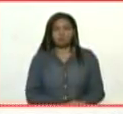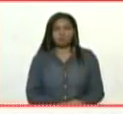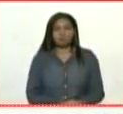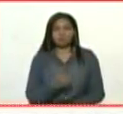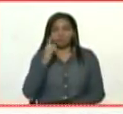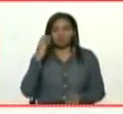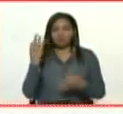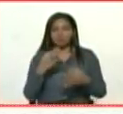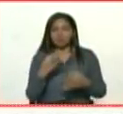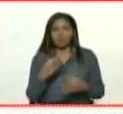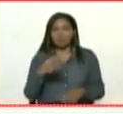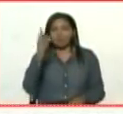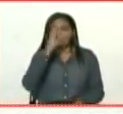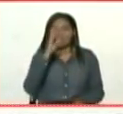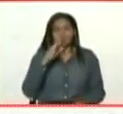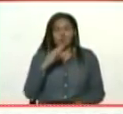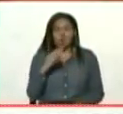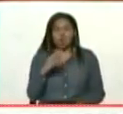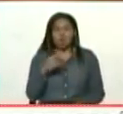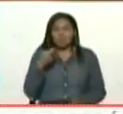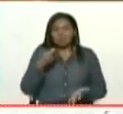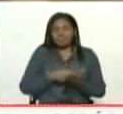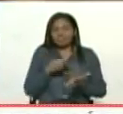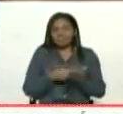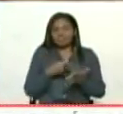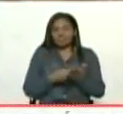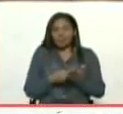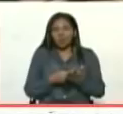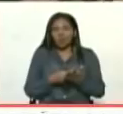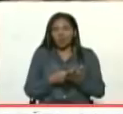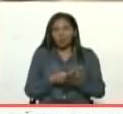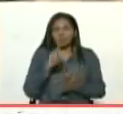Correcto, está el Banco del Tesoro y el Banco Bicentenario, también hay que darle un